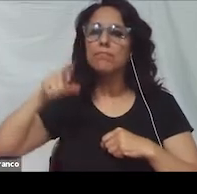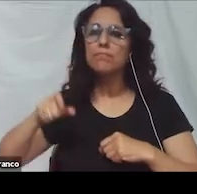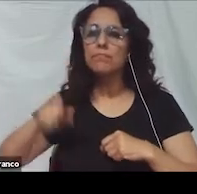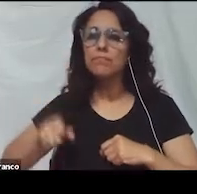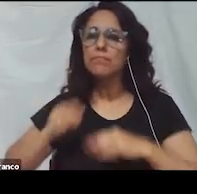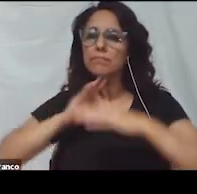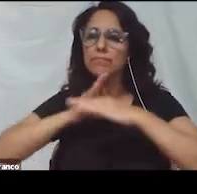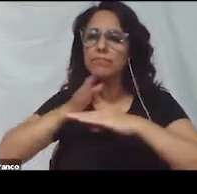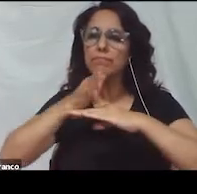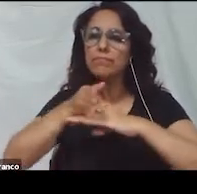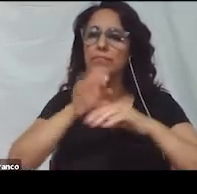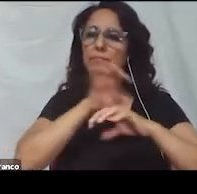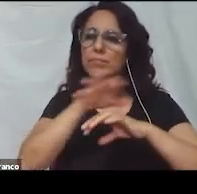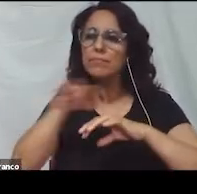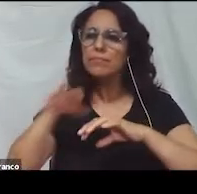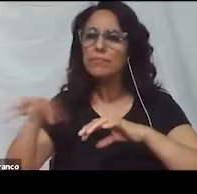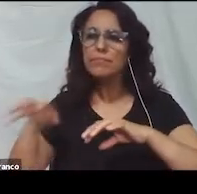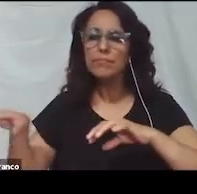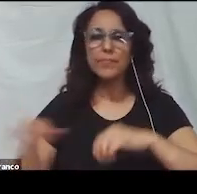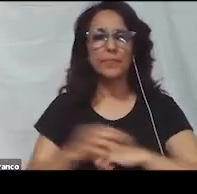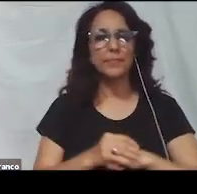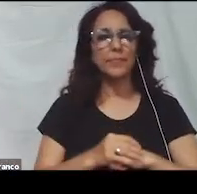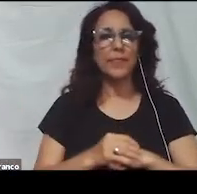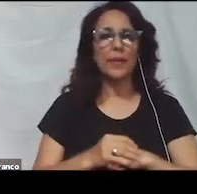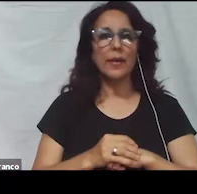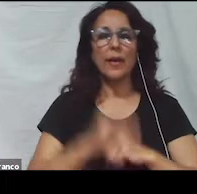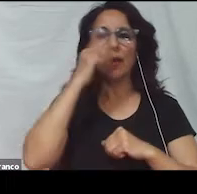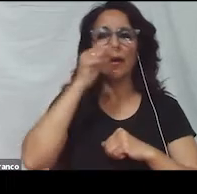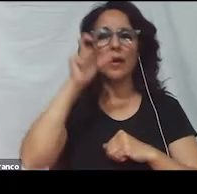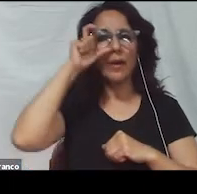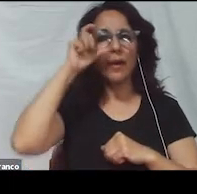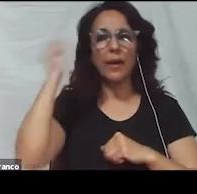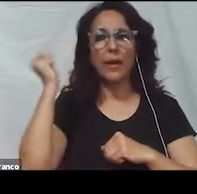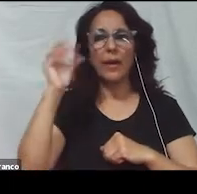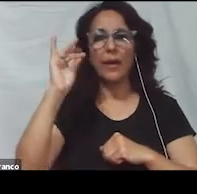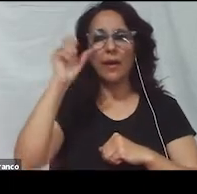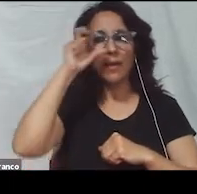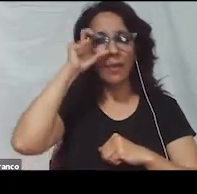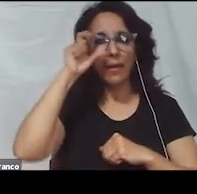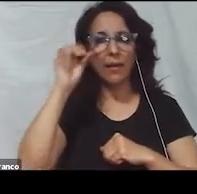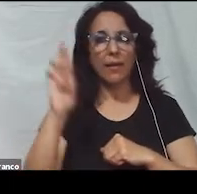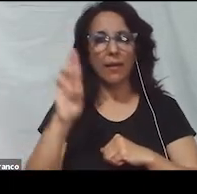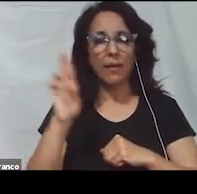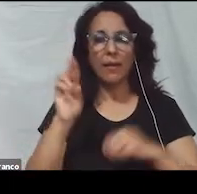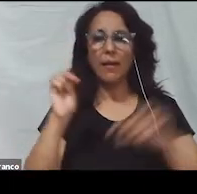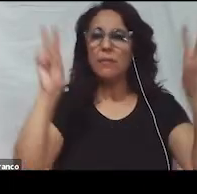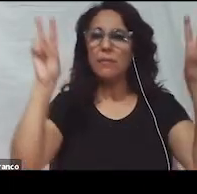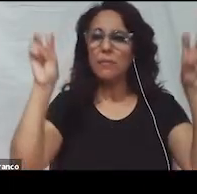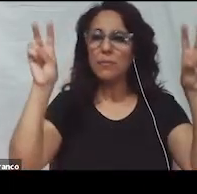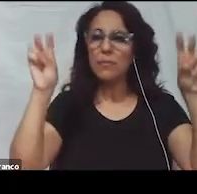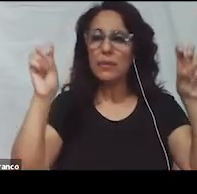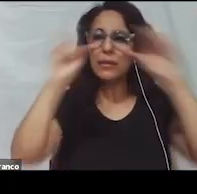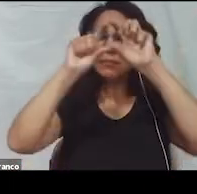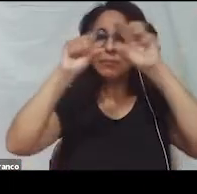estructura general de una página web. Entonces, podemos tener la etiqueta header para indicar el encabezado, ¿sí?